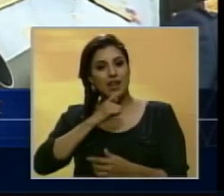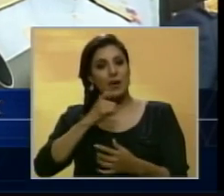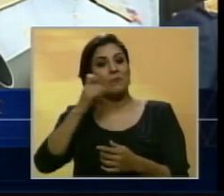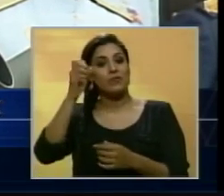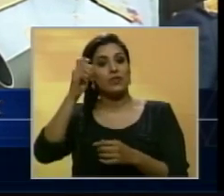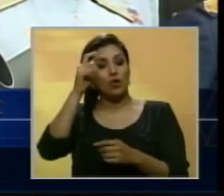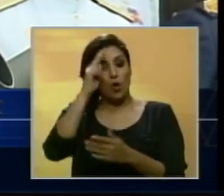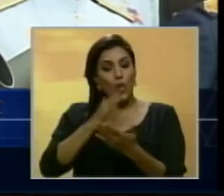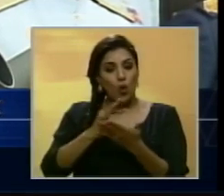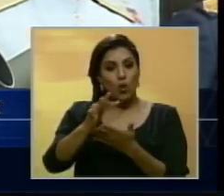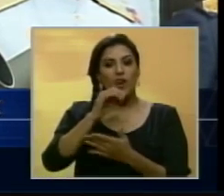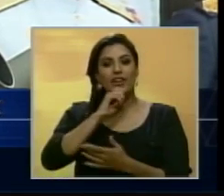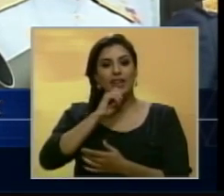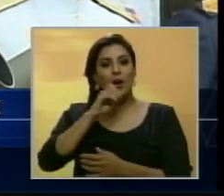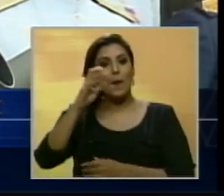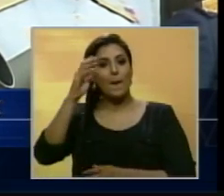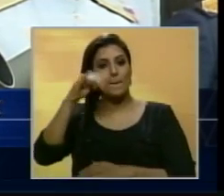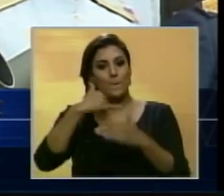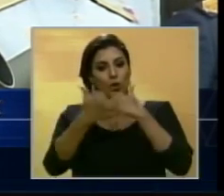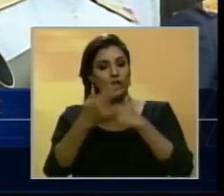al proyecto bolivariano.